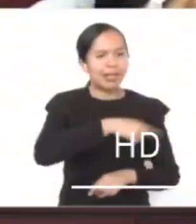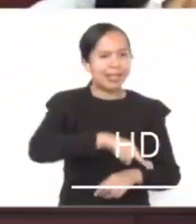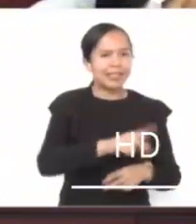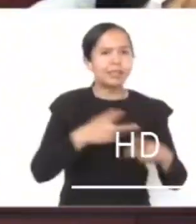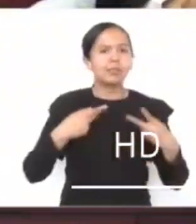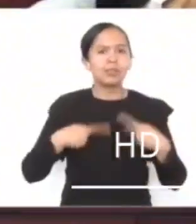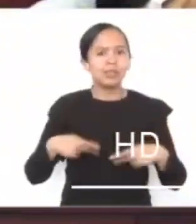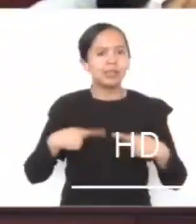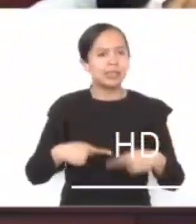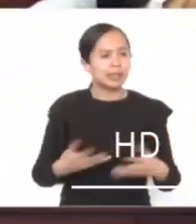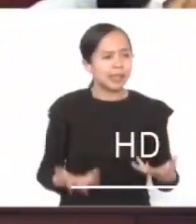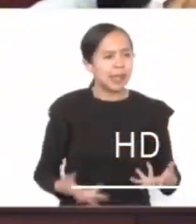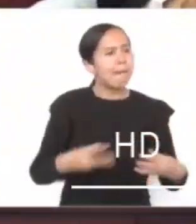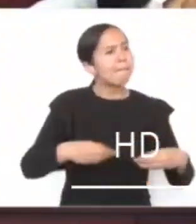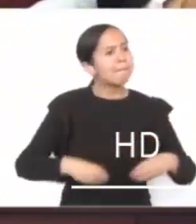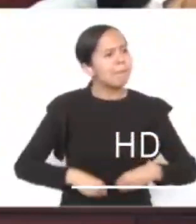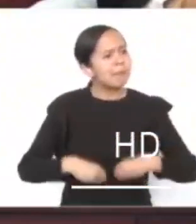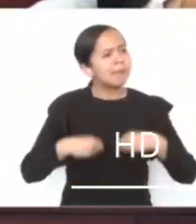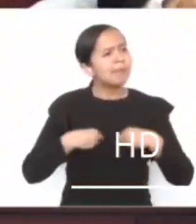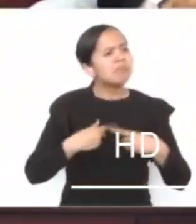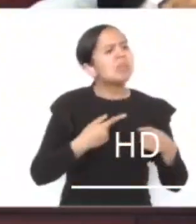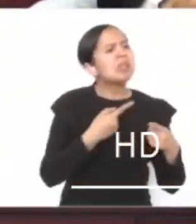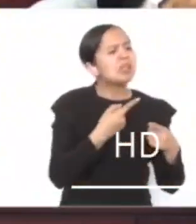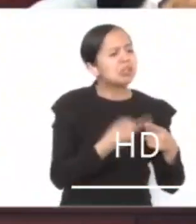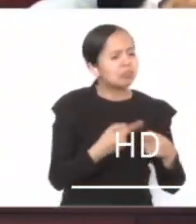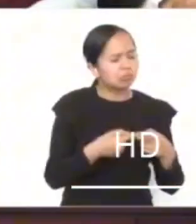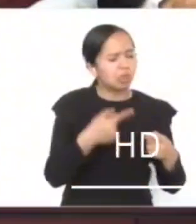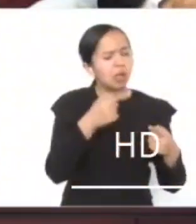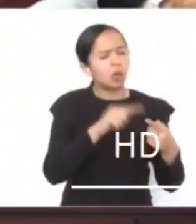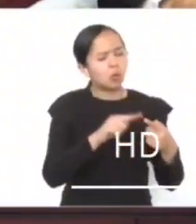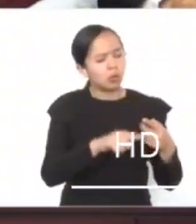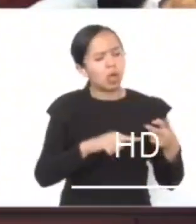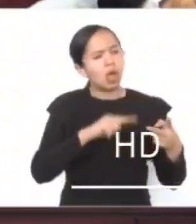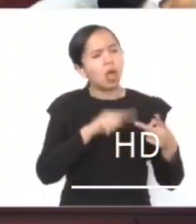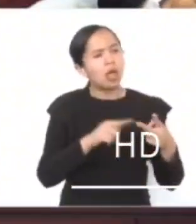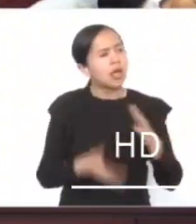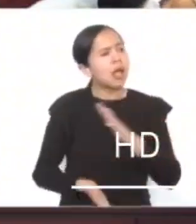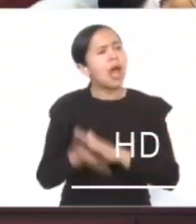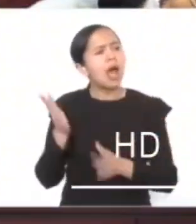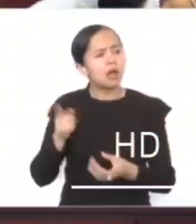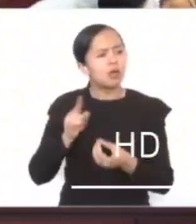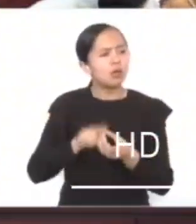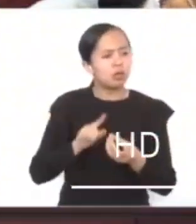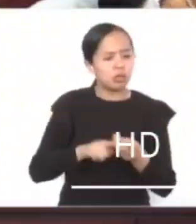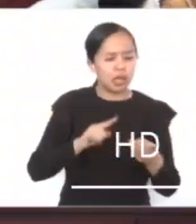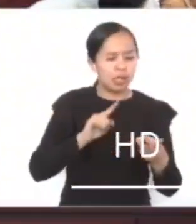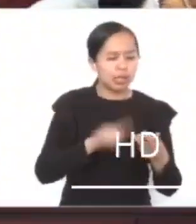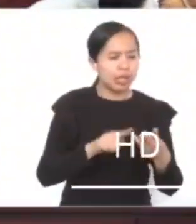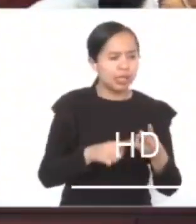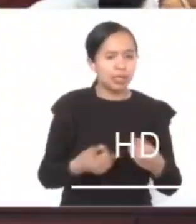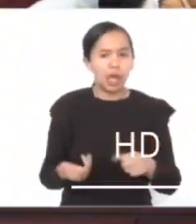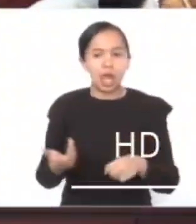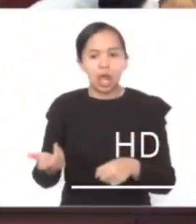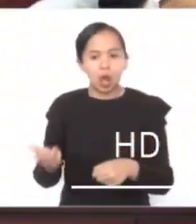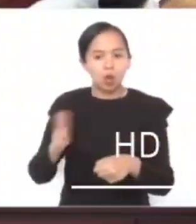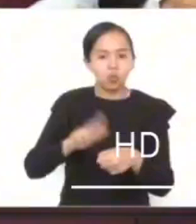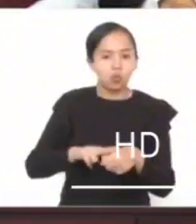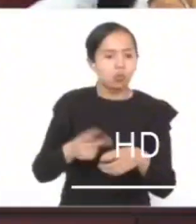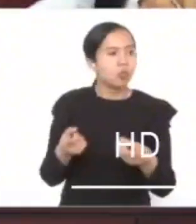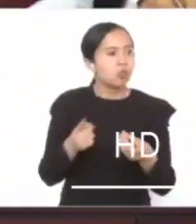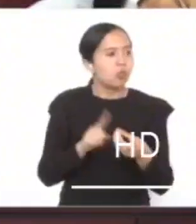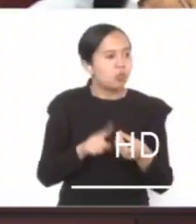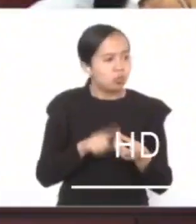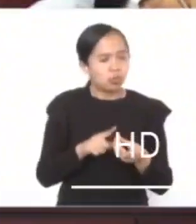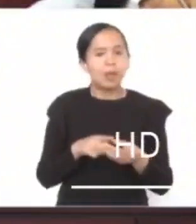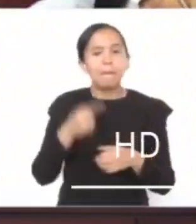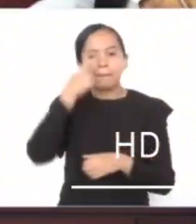en quiénes estaban viviendo en ese edificio colapsado, a dónde se fueron, en qué ambulancia salieron, en qué hospital están,